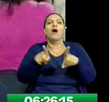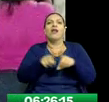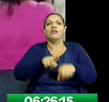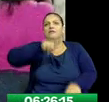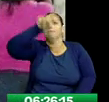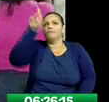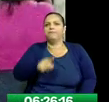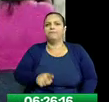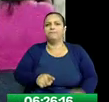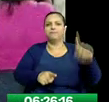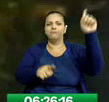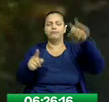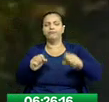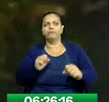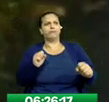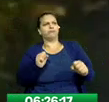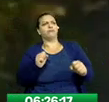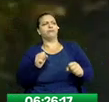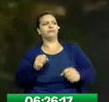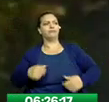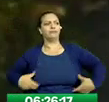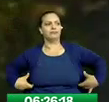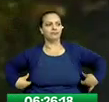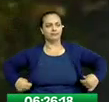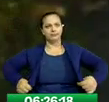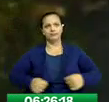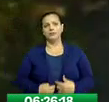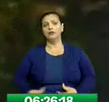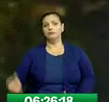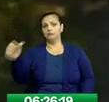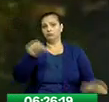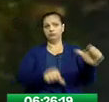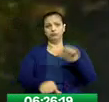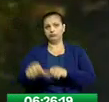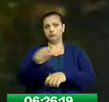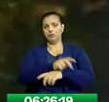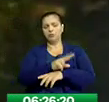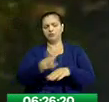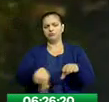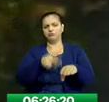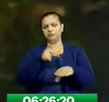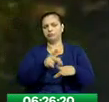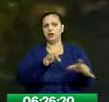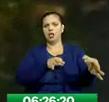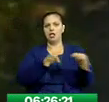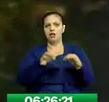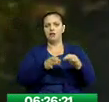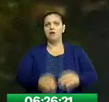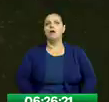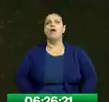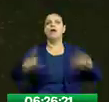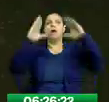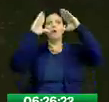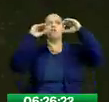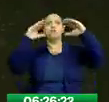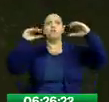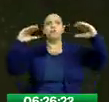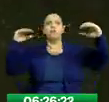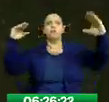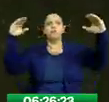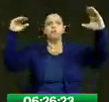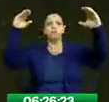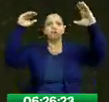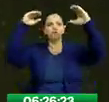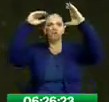Donde, bueno, se chocan, para hablarlo científicamente, claro, se chocan las nubes, ¿no? Chocan las nubes porque están muy cargadas de protones